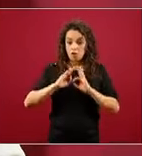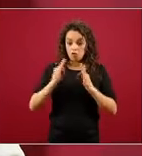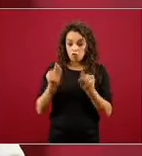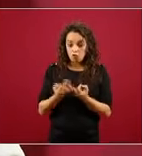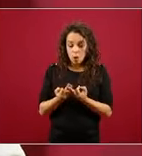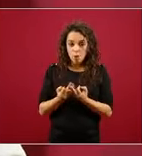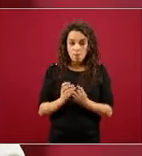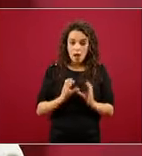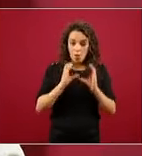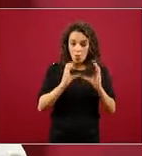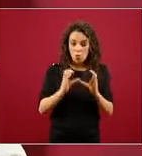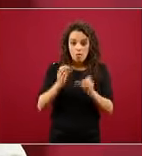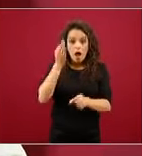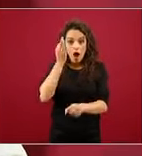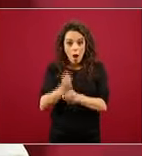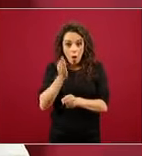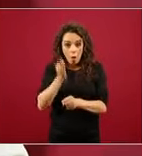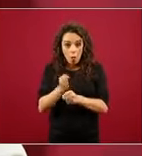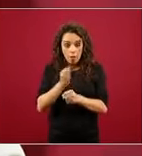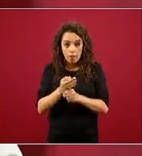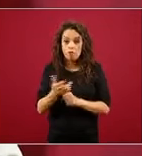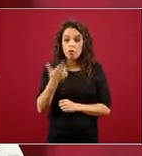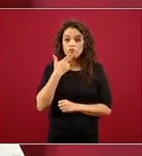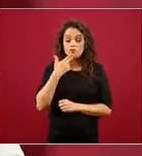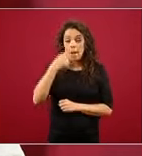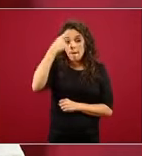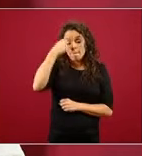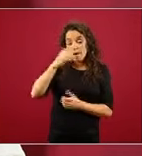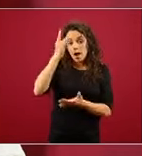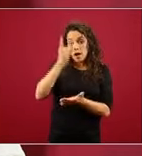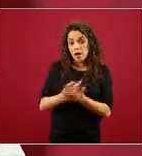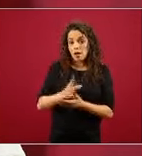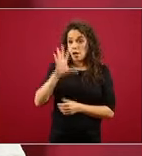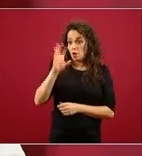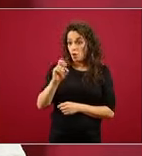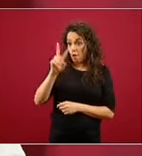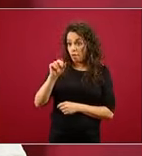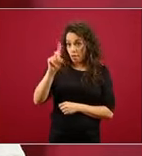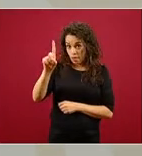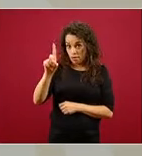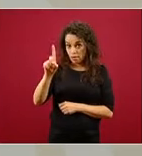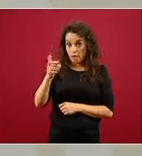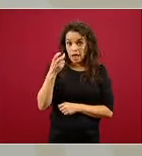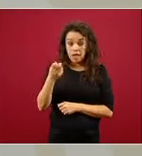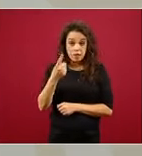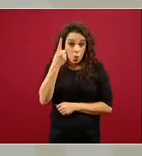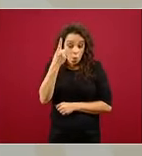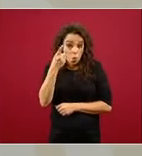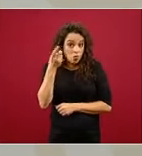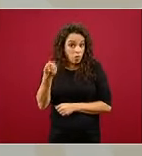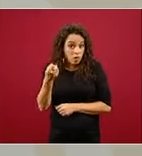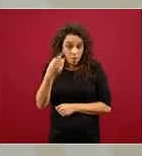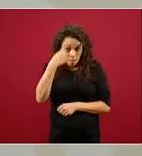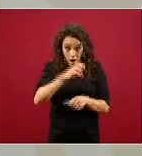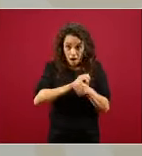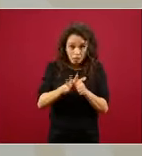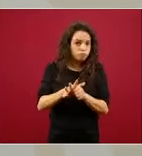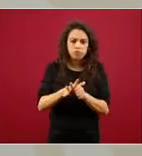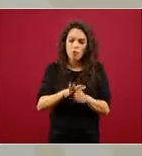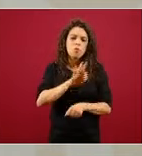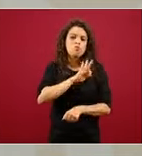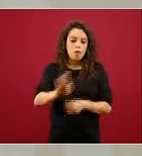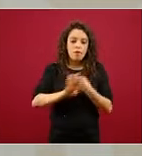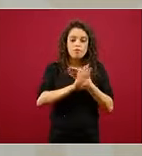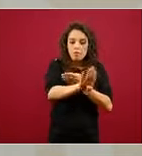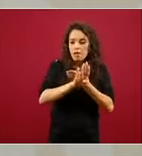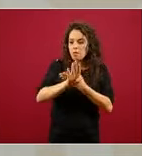que ponemos este día y que se han establecido para COVID no nada más son preventivas para para COVID, sino también son preventivas para muchas